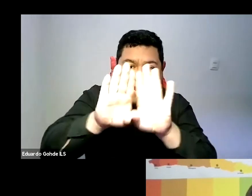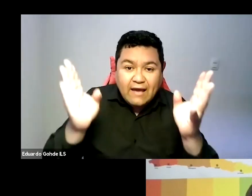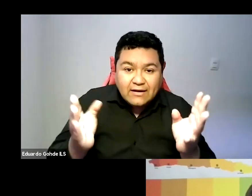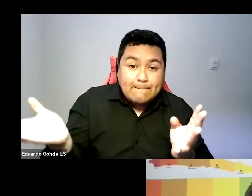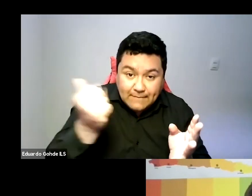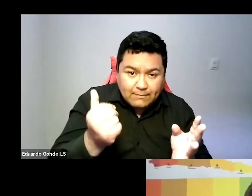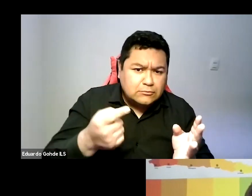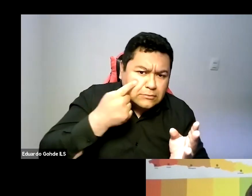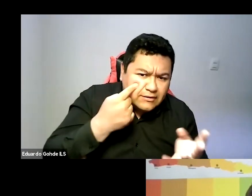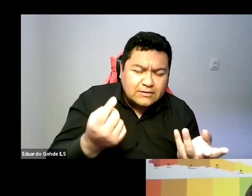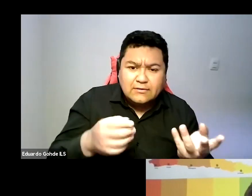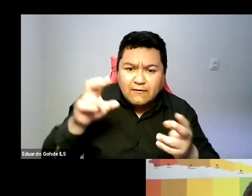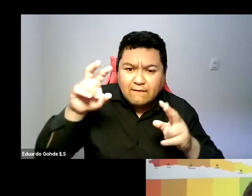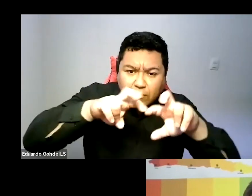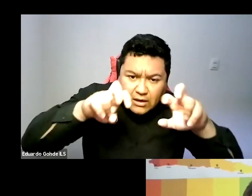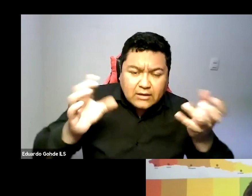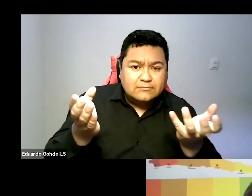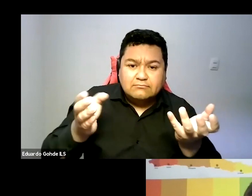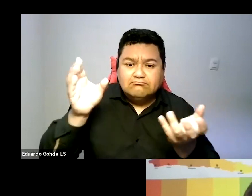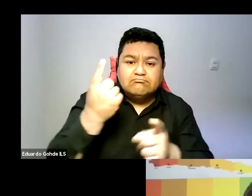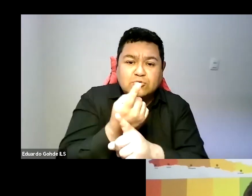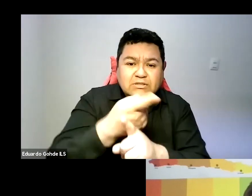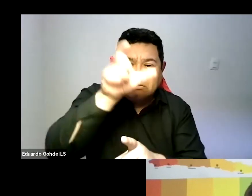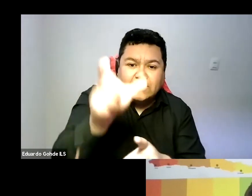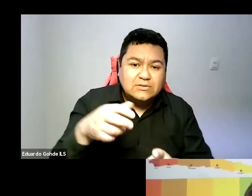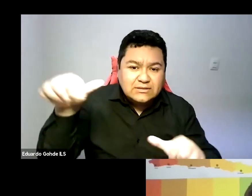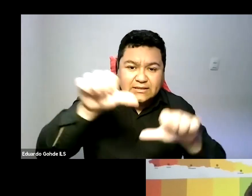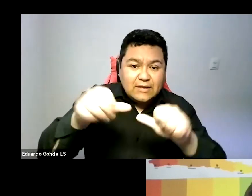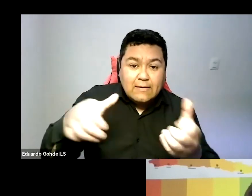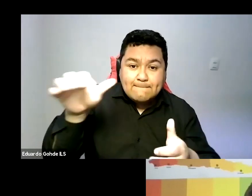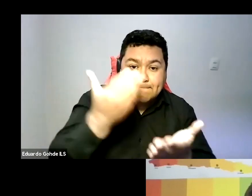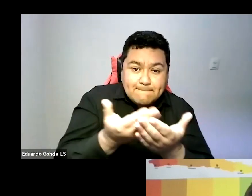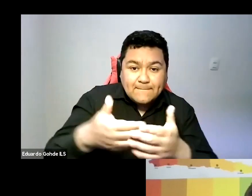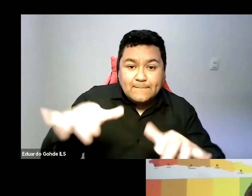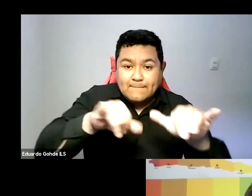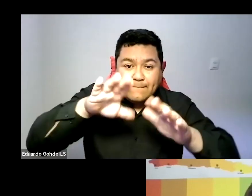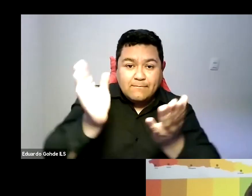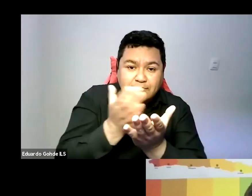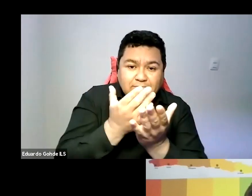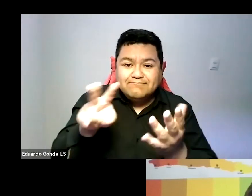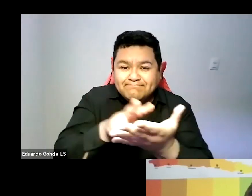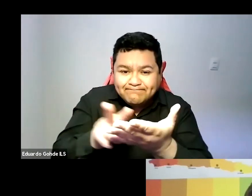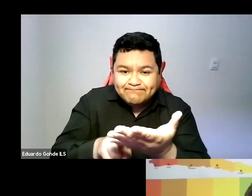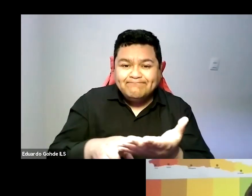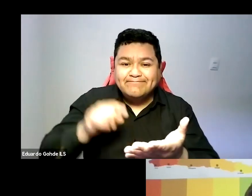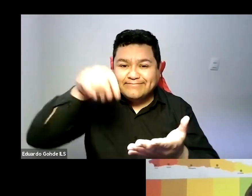averiguar. Vamos a hablar con un científico, vamos a hacer el experimento, vamos a buscar bibliografía. Y ahí es donde empieza a ocurrir ciencia en el aula. Si